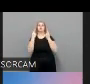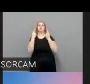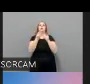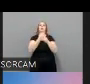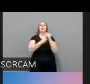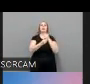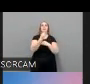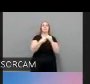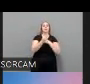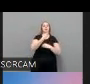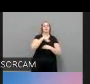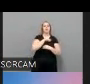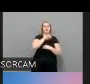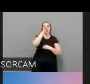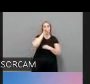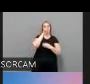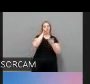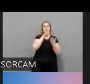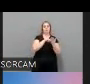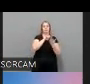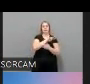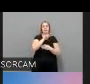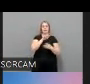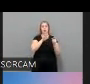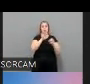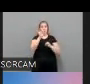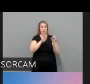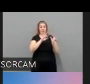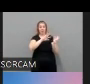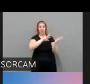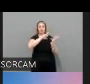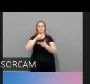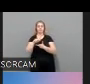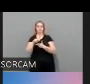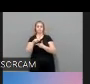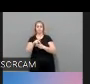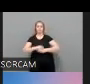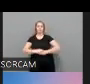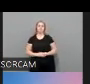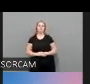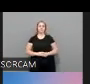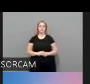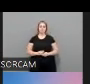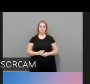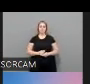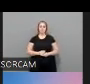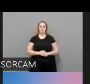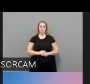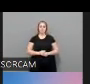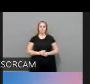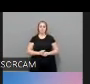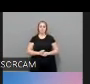entre 2022 y con las estimaciones y porcentajes de las que he hablado, hice números.